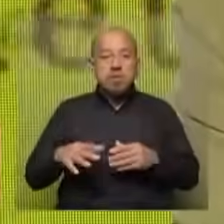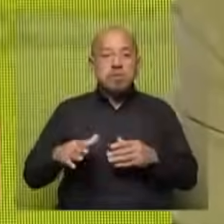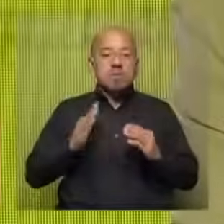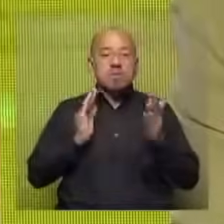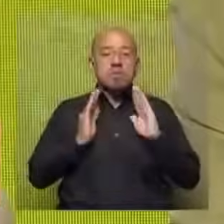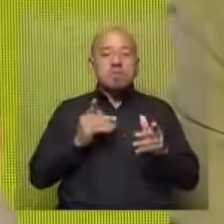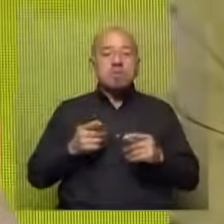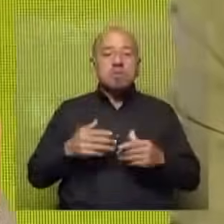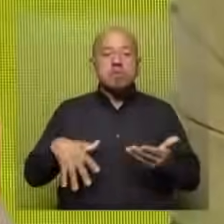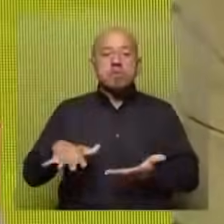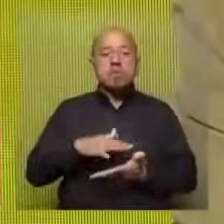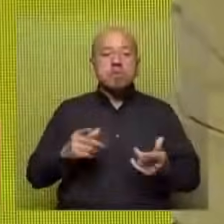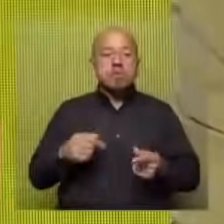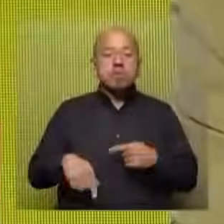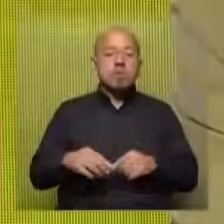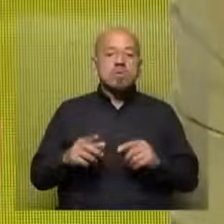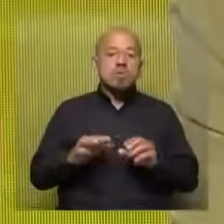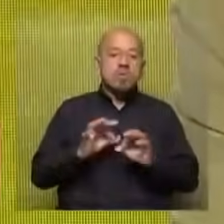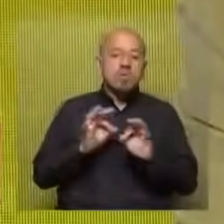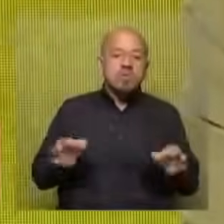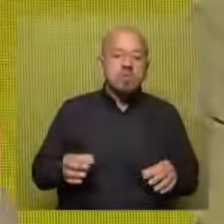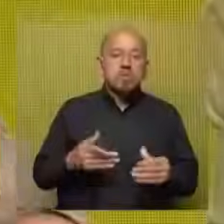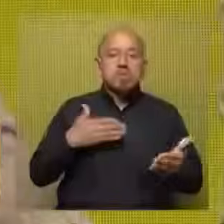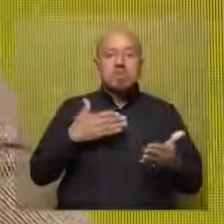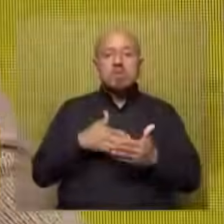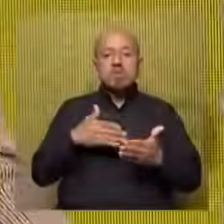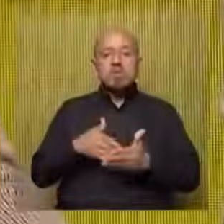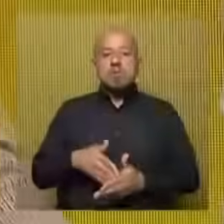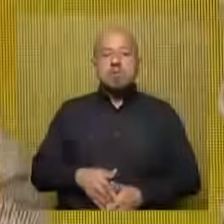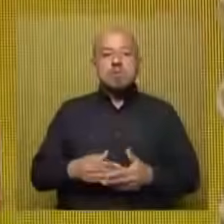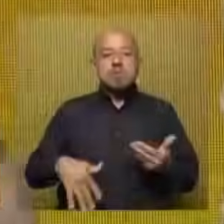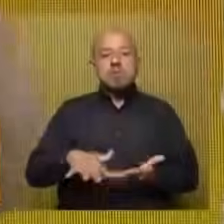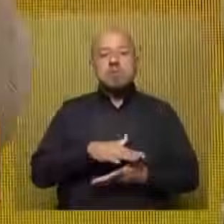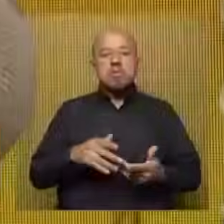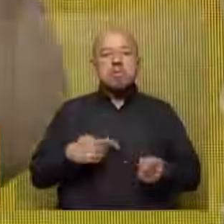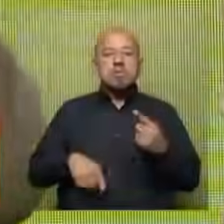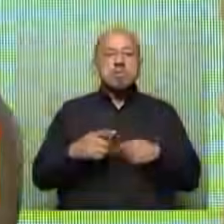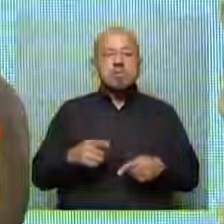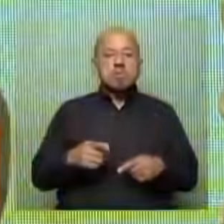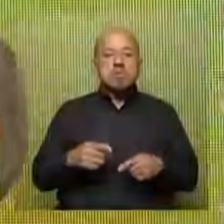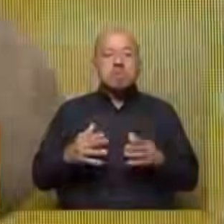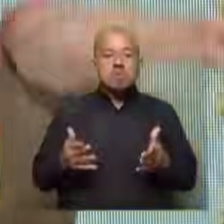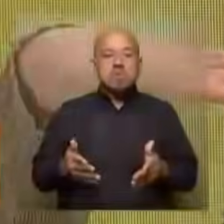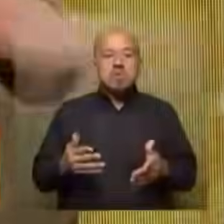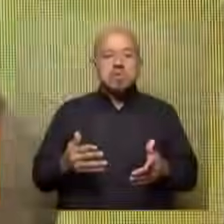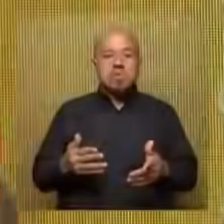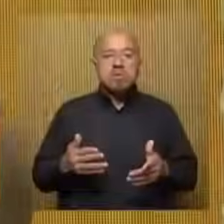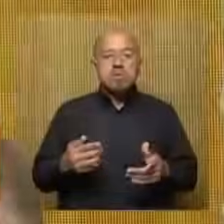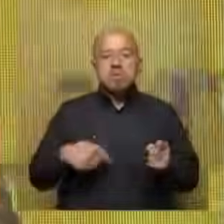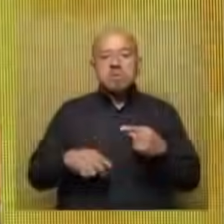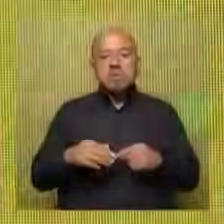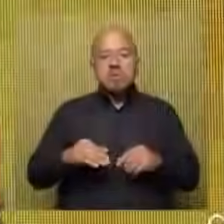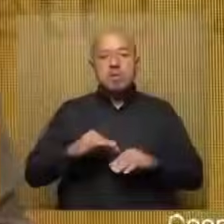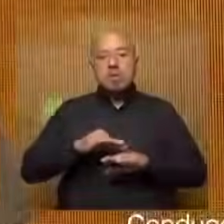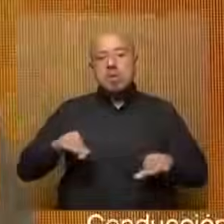un puzzle de injerencia o de límite de un lugar a otro. Bueno, la cabeza para acá pertenece a este lado, de acá